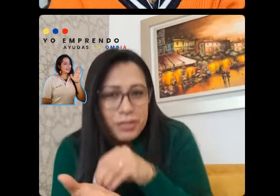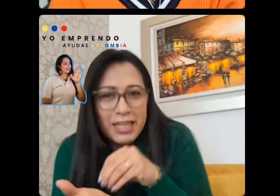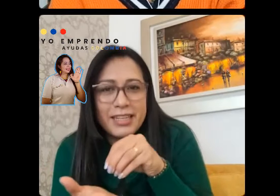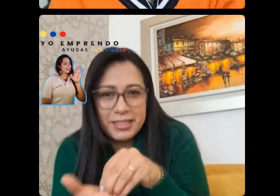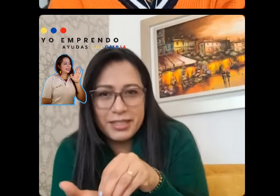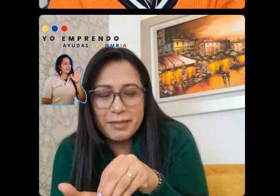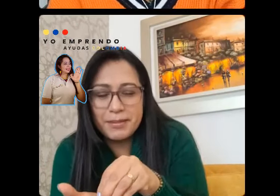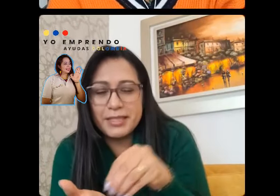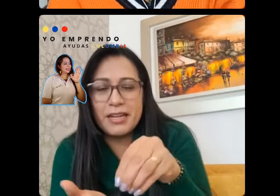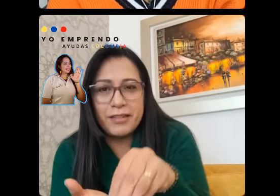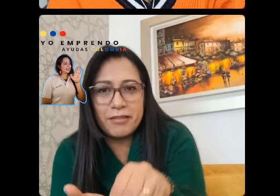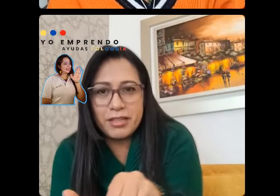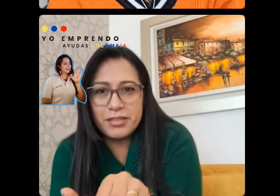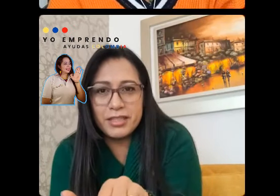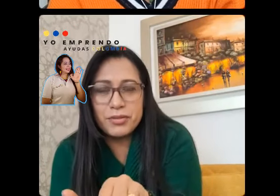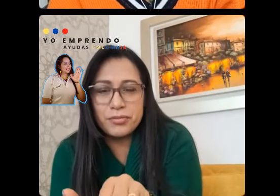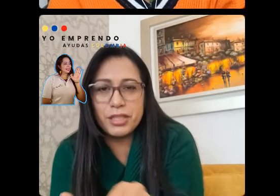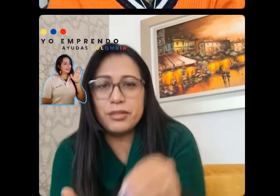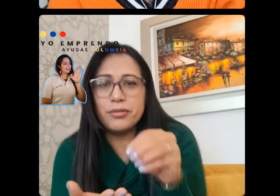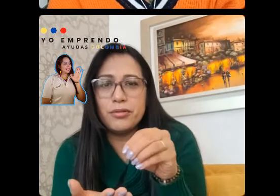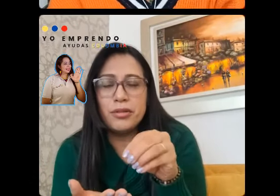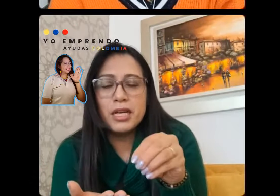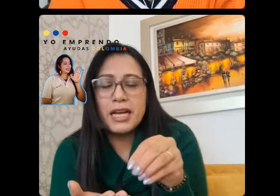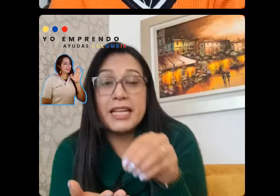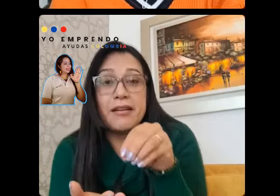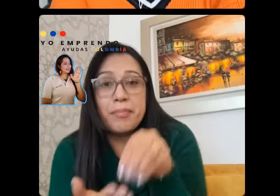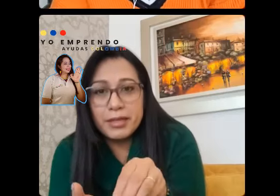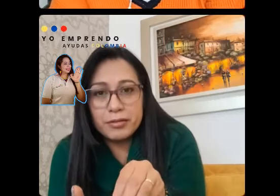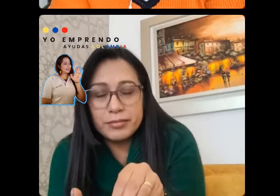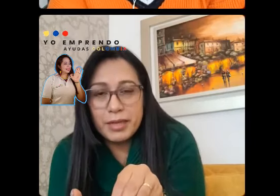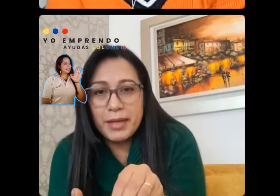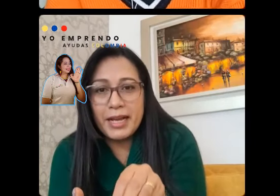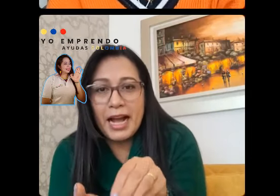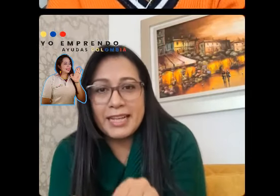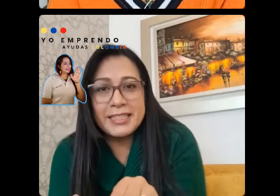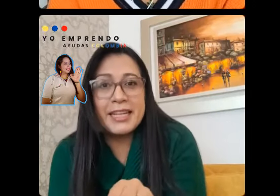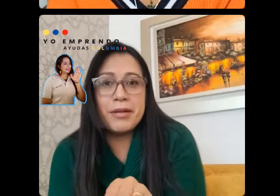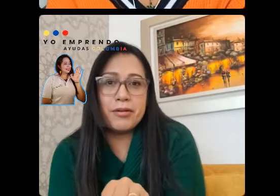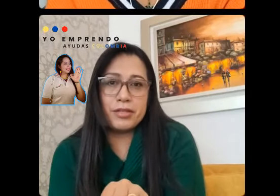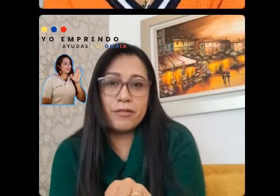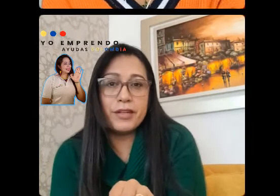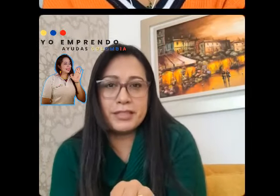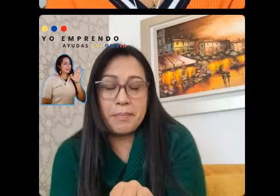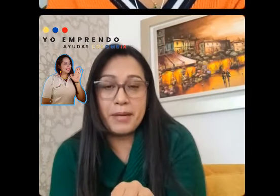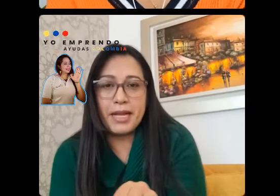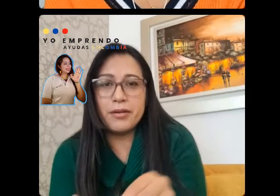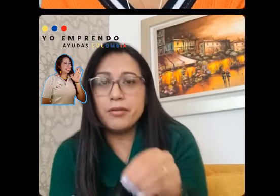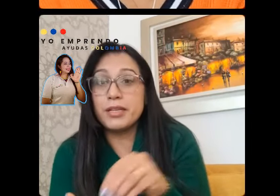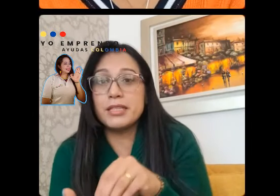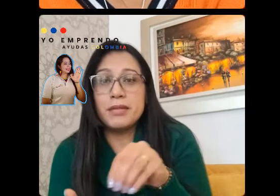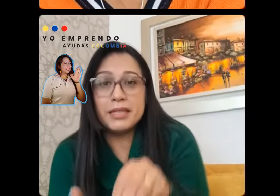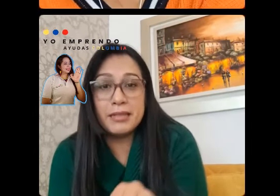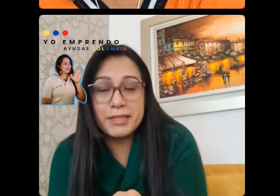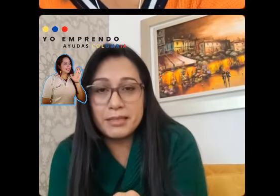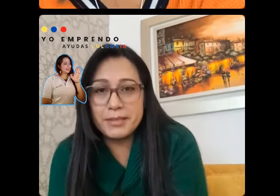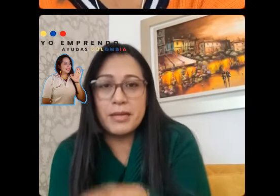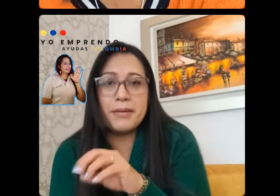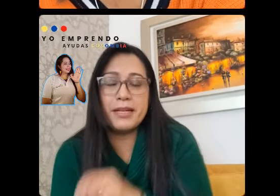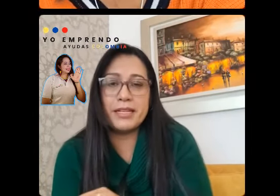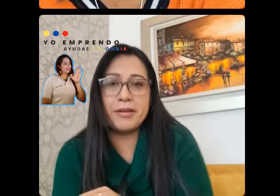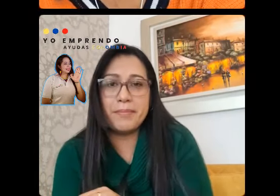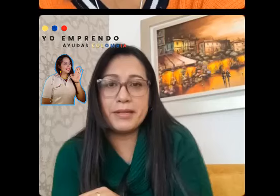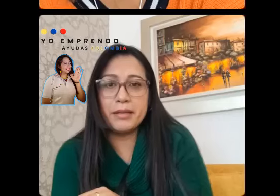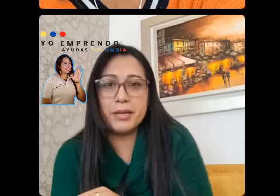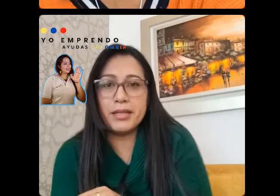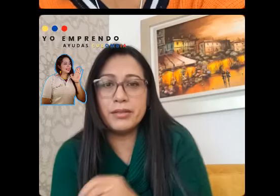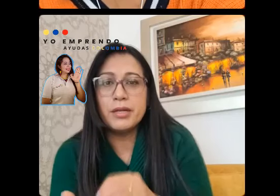capacidad eso es la generación de capacidad al final cuando ya tenga su título ella va a poder acceder a mejores ofertas de empleo quizás va a tener más capacidad